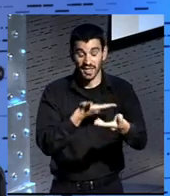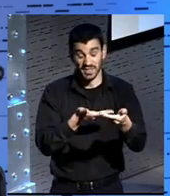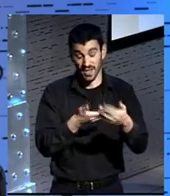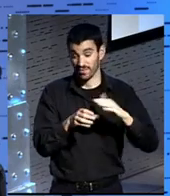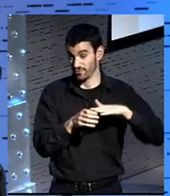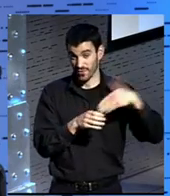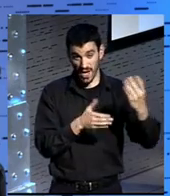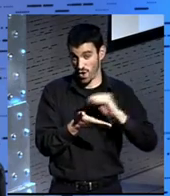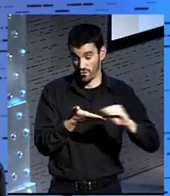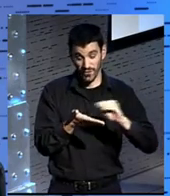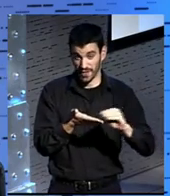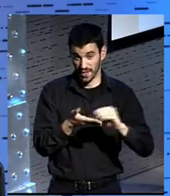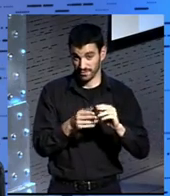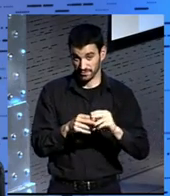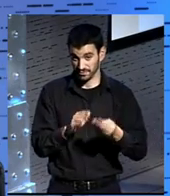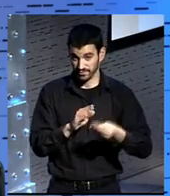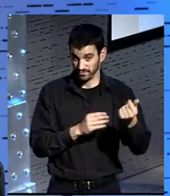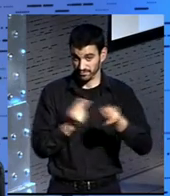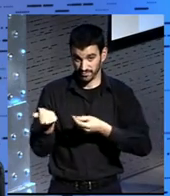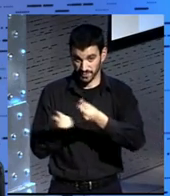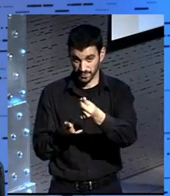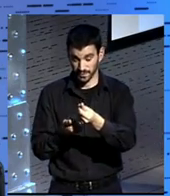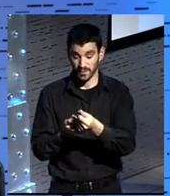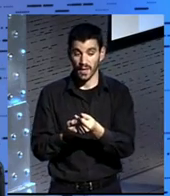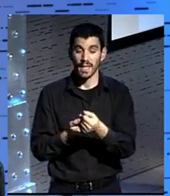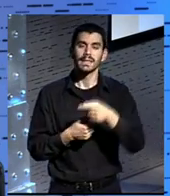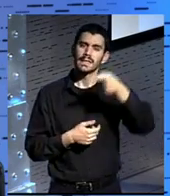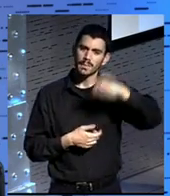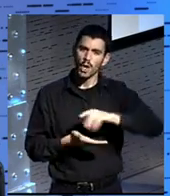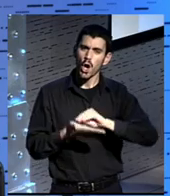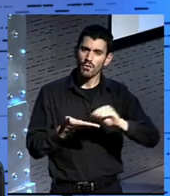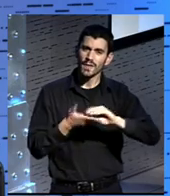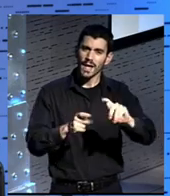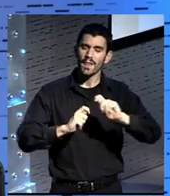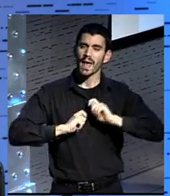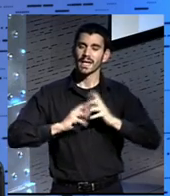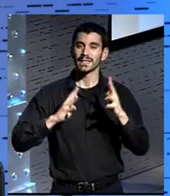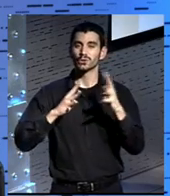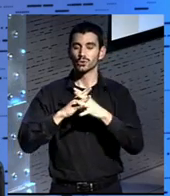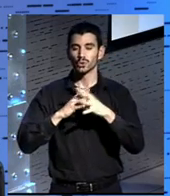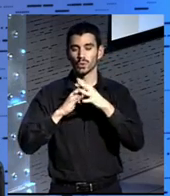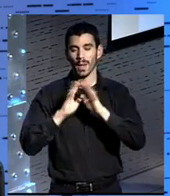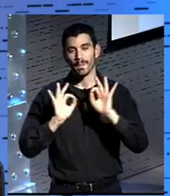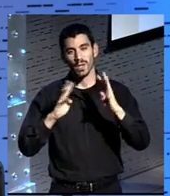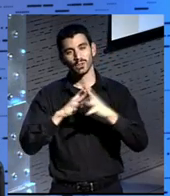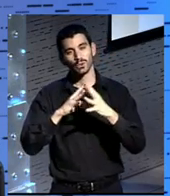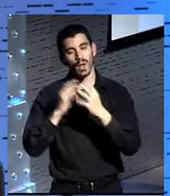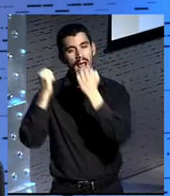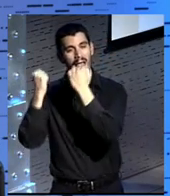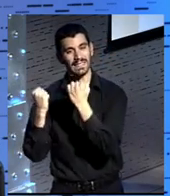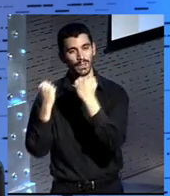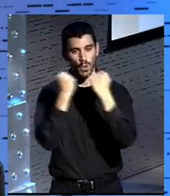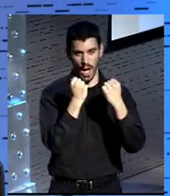de la red de oficinas. Luego tienen una relación casi también de estructuración institucional. Hay muchas anécdotas, yo podría contar